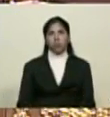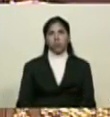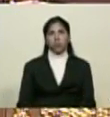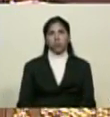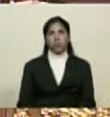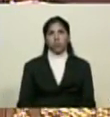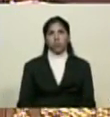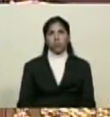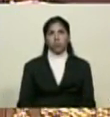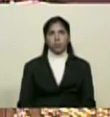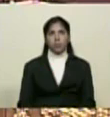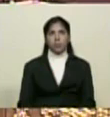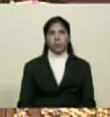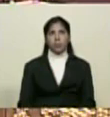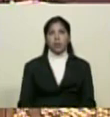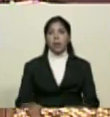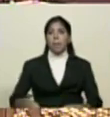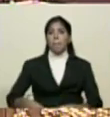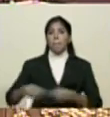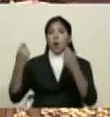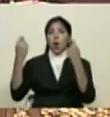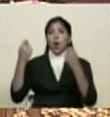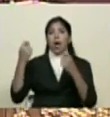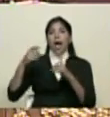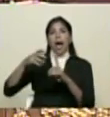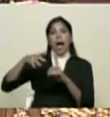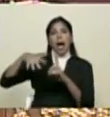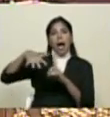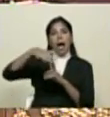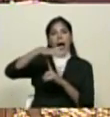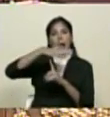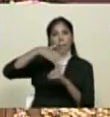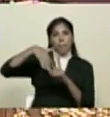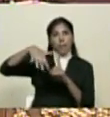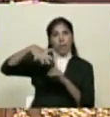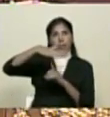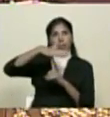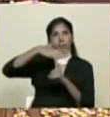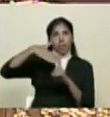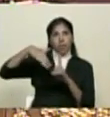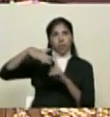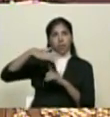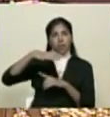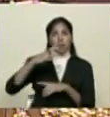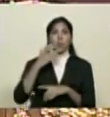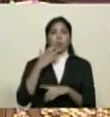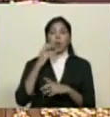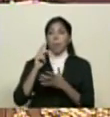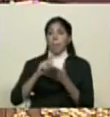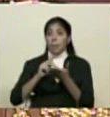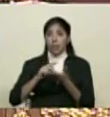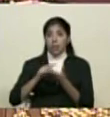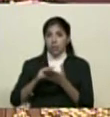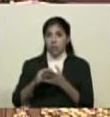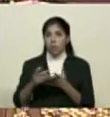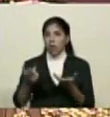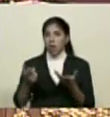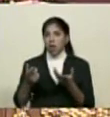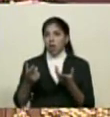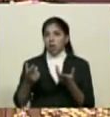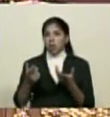eso, los daños ambientales ocasionados por quienes participaron en la violencia. Alguna gente ha querido banalizar